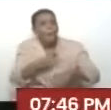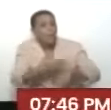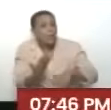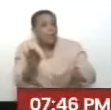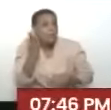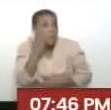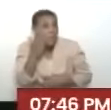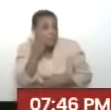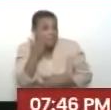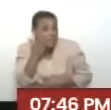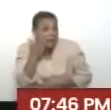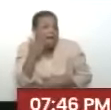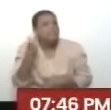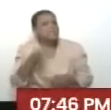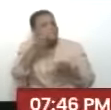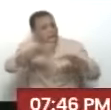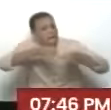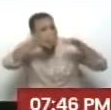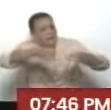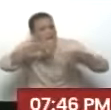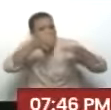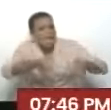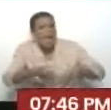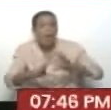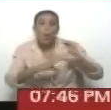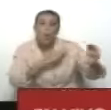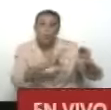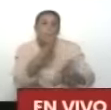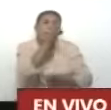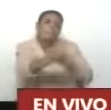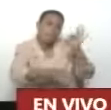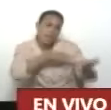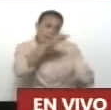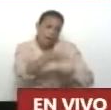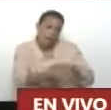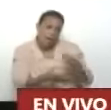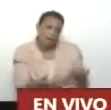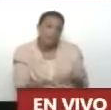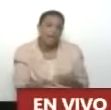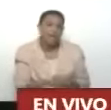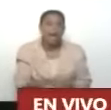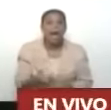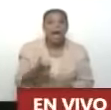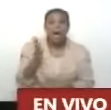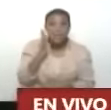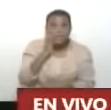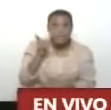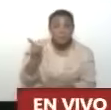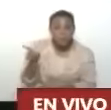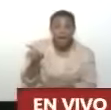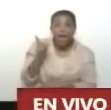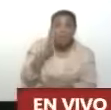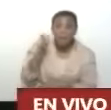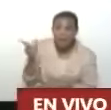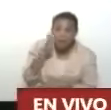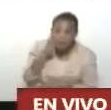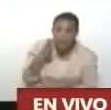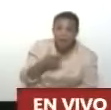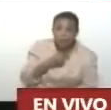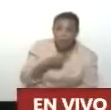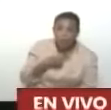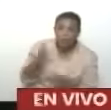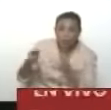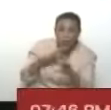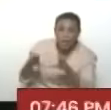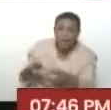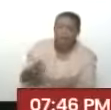mamá siempre se metía en lo que es comunicación. Entonces yo le gusta. Le gusta a tu mamá, sí. A Dolores. ¿Dónde está